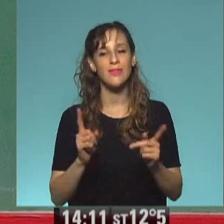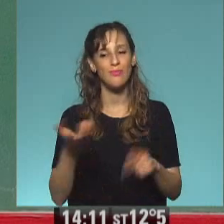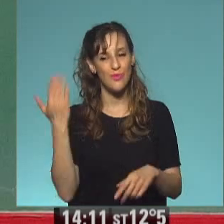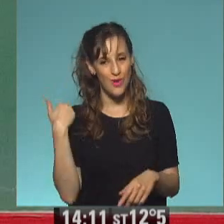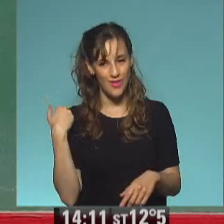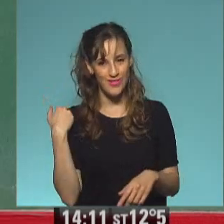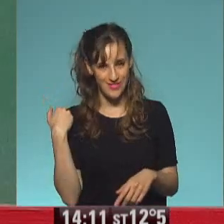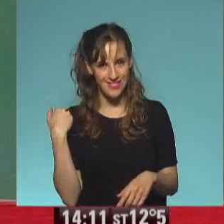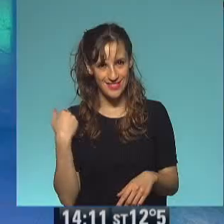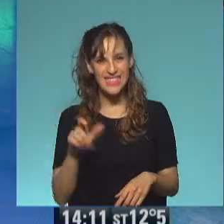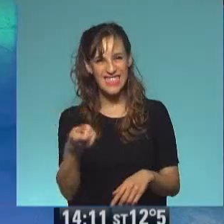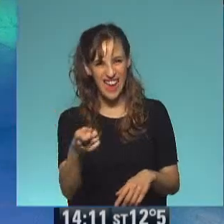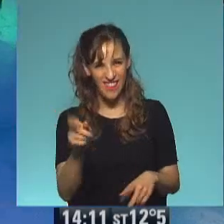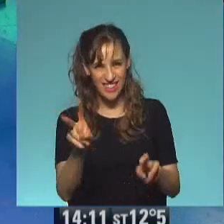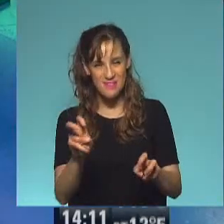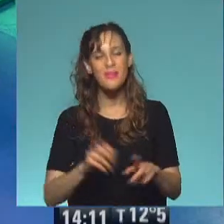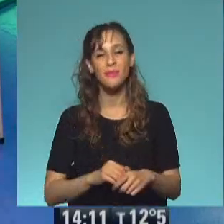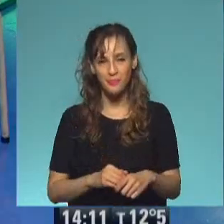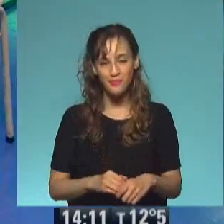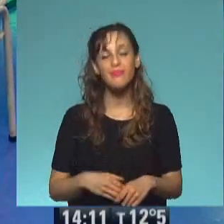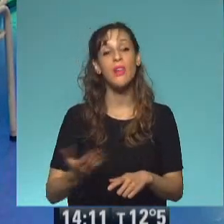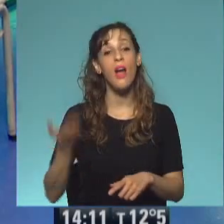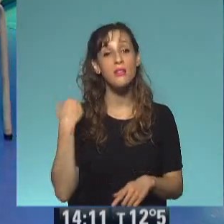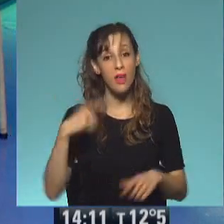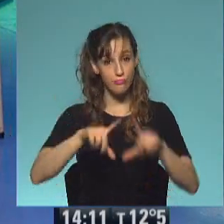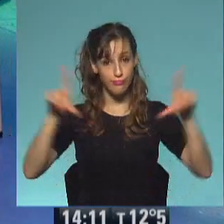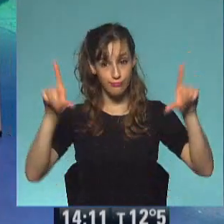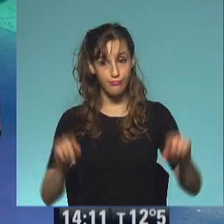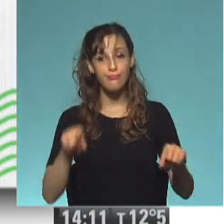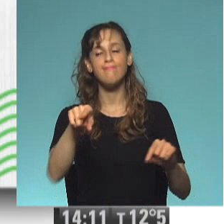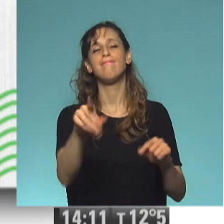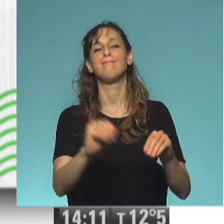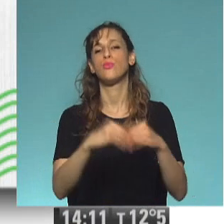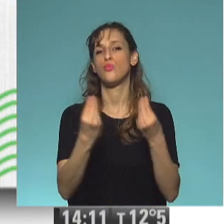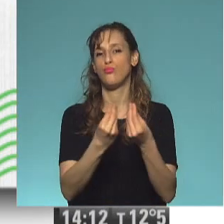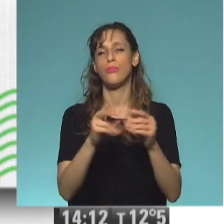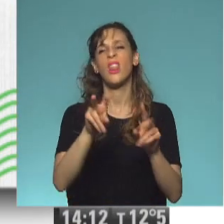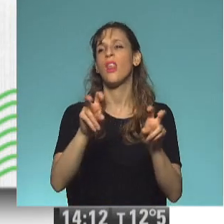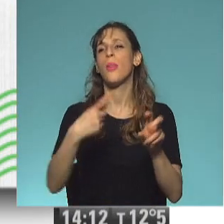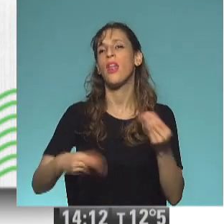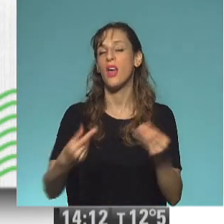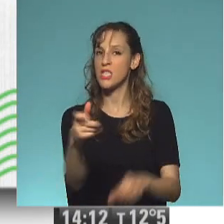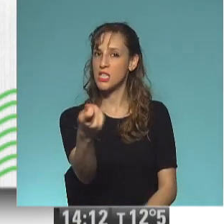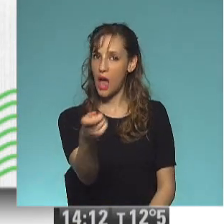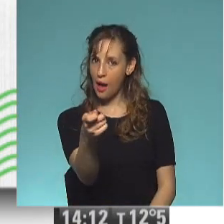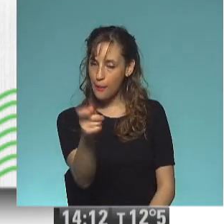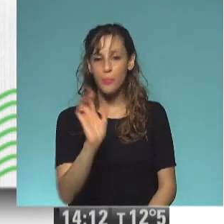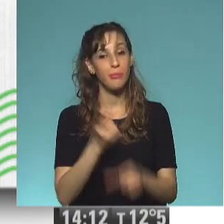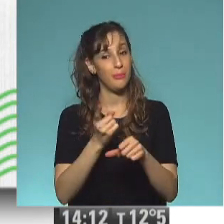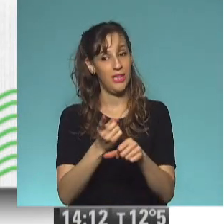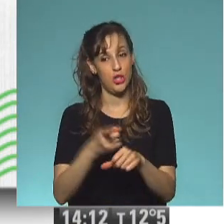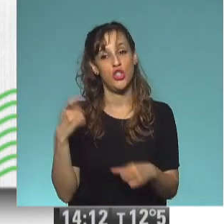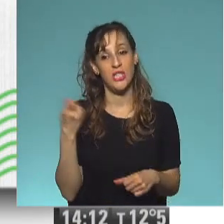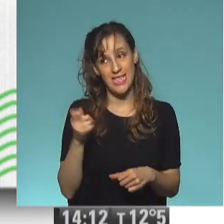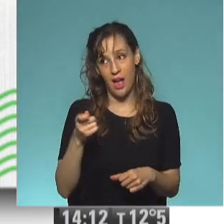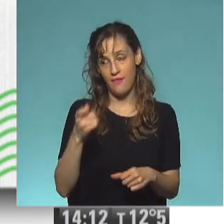llaves, ahí está. Sí, sí, sí. Entonces teníamos en nuestro cuadro, teníamos que la colección era de llaves, esa era la primera información que aparece en